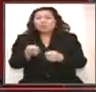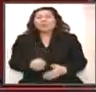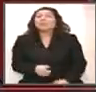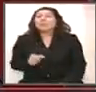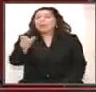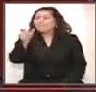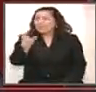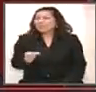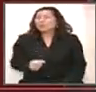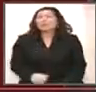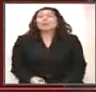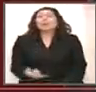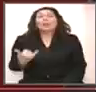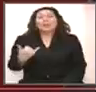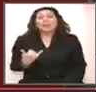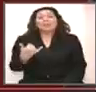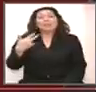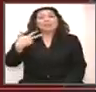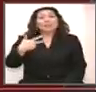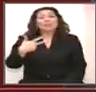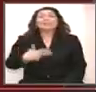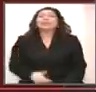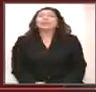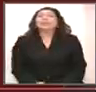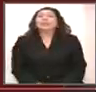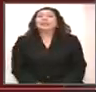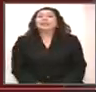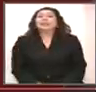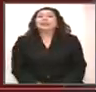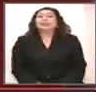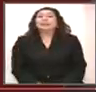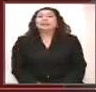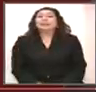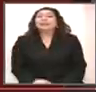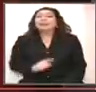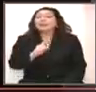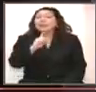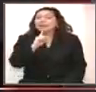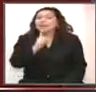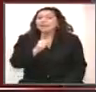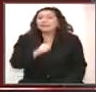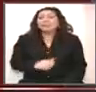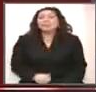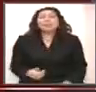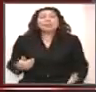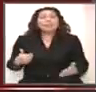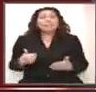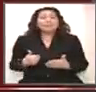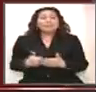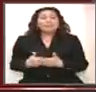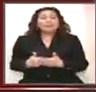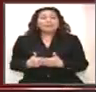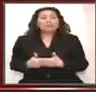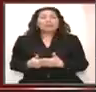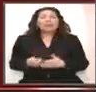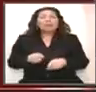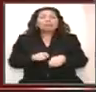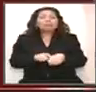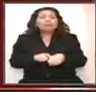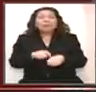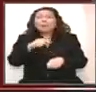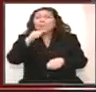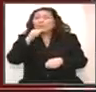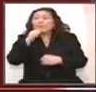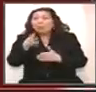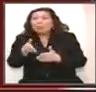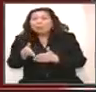explotación. Esta tercera política criminal ha sido frente al fenómeno de la trata